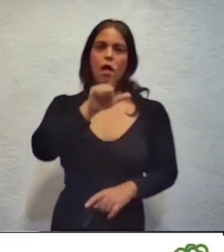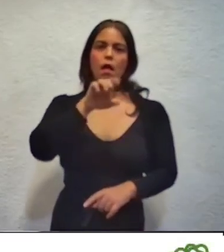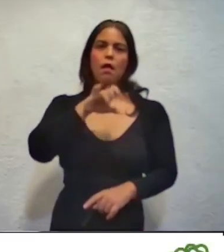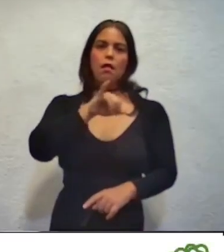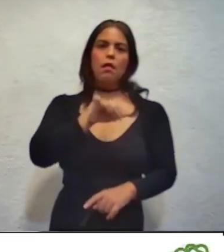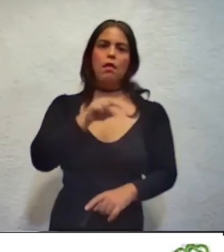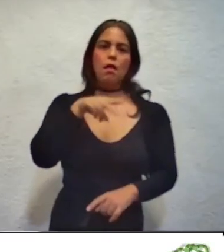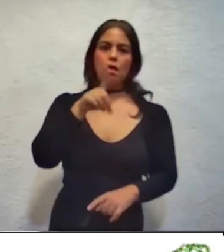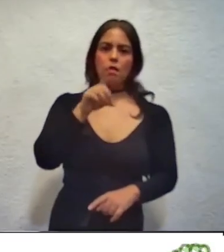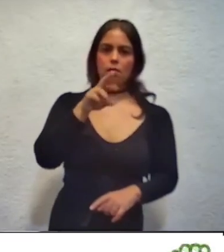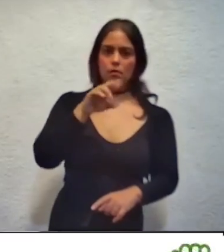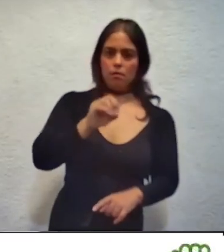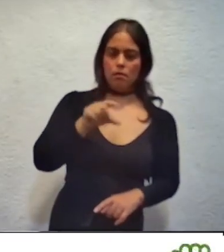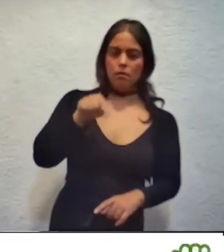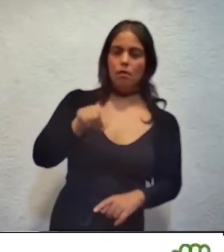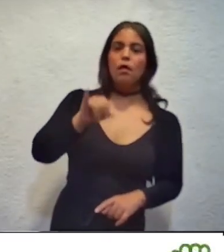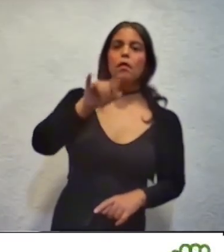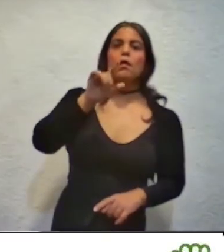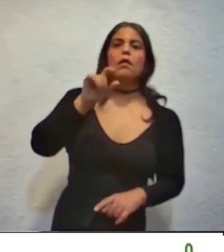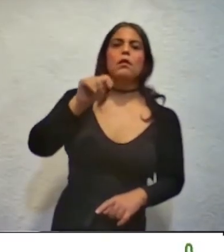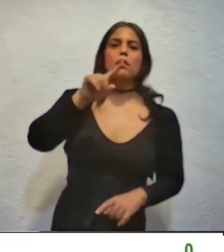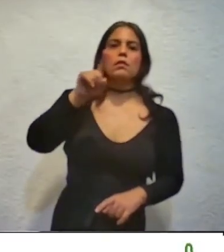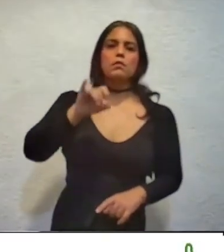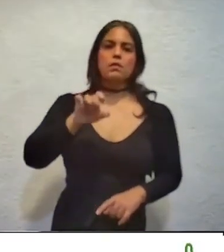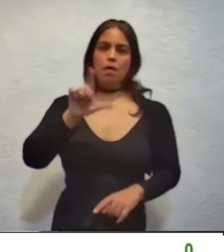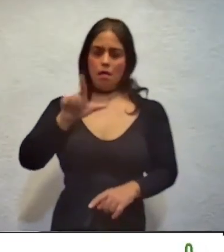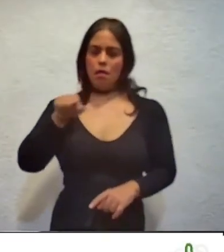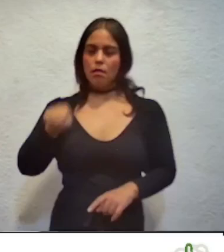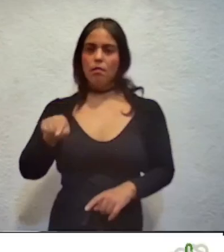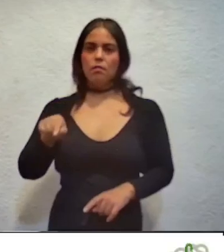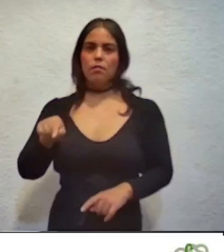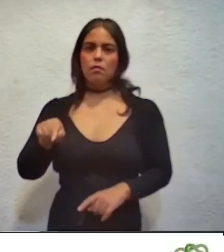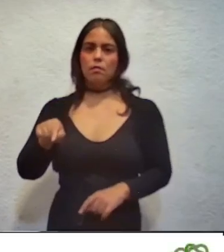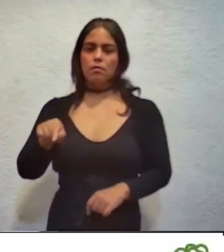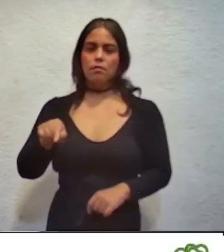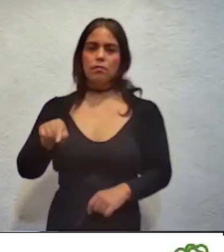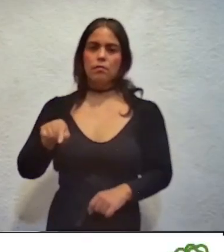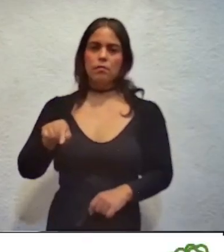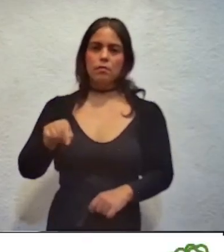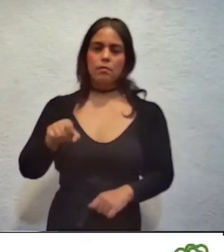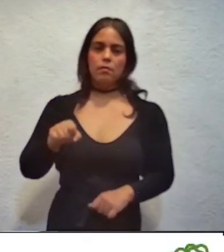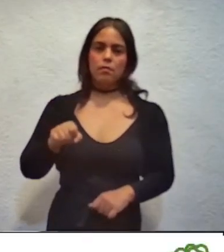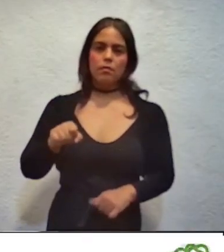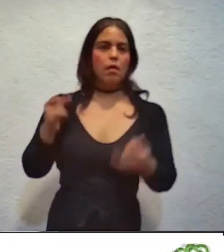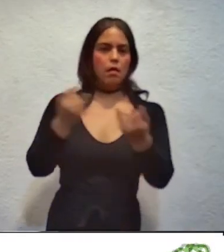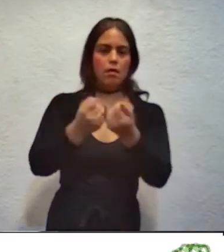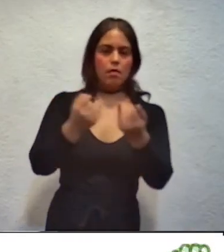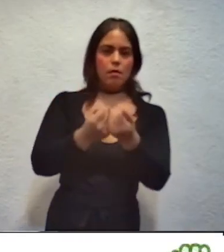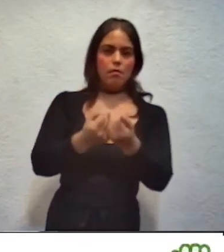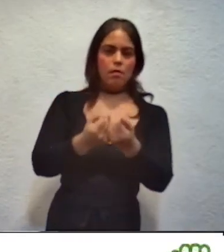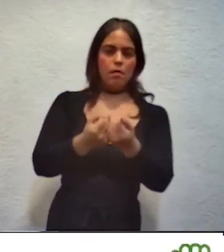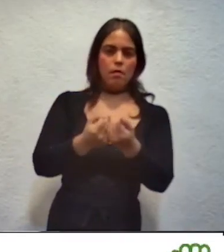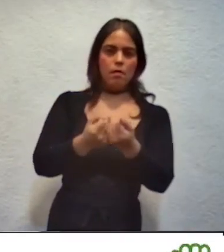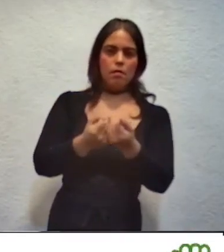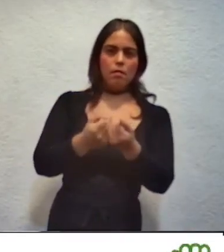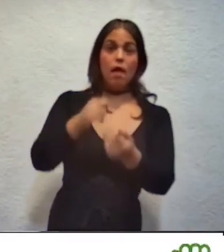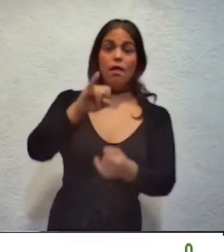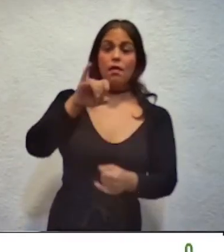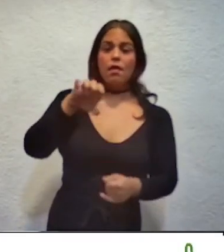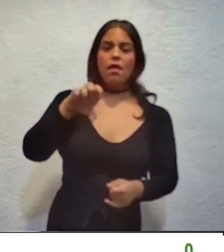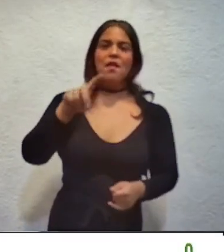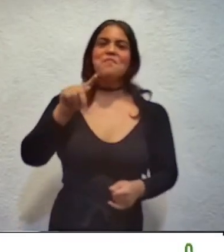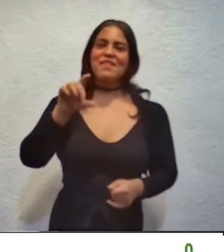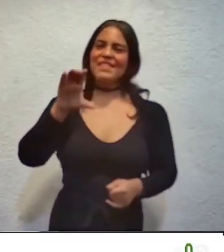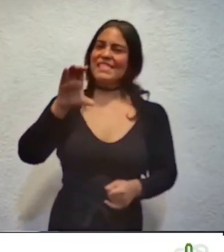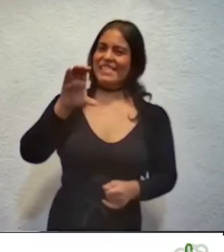Serrano González, Itzel Anaí Valle Rosales y por otro lado, el compareciente es el Instituto Electoral y de